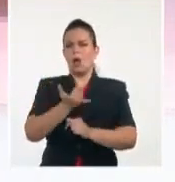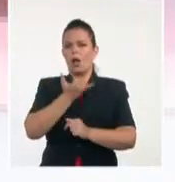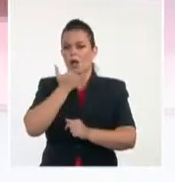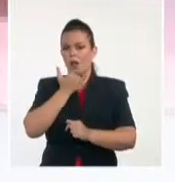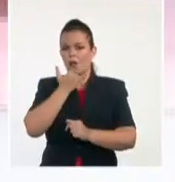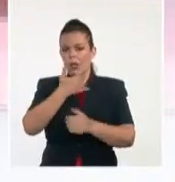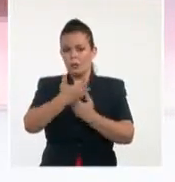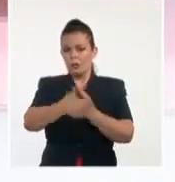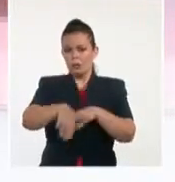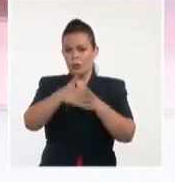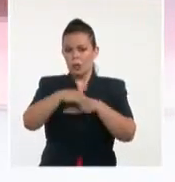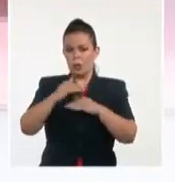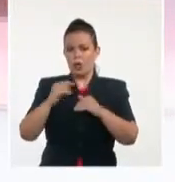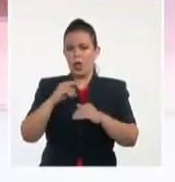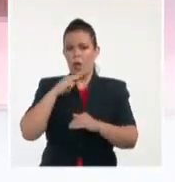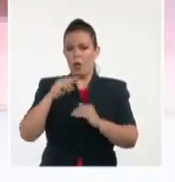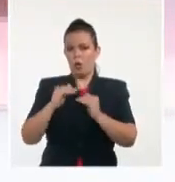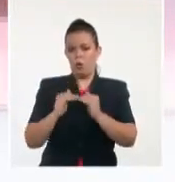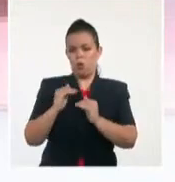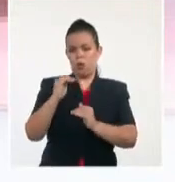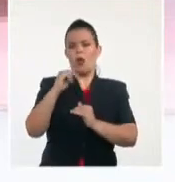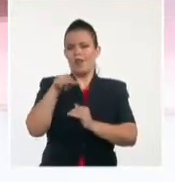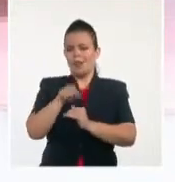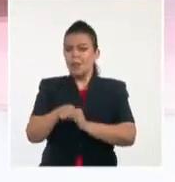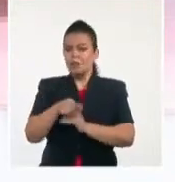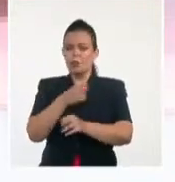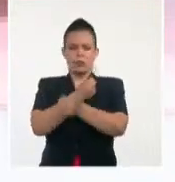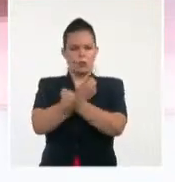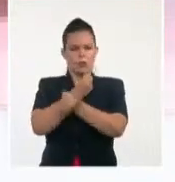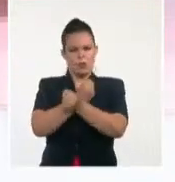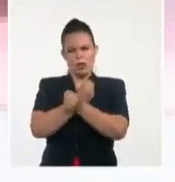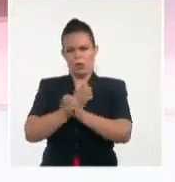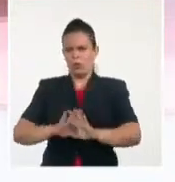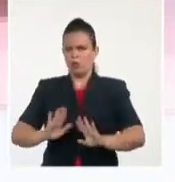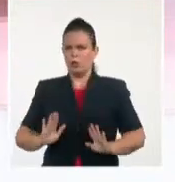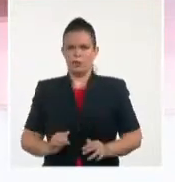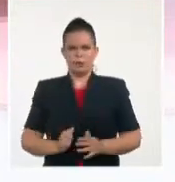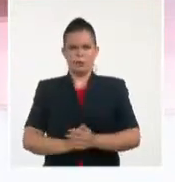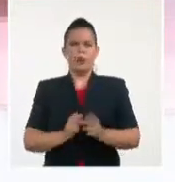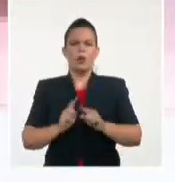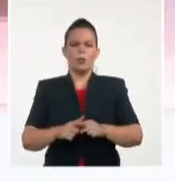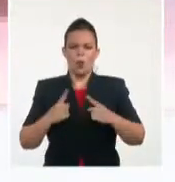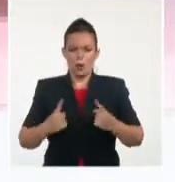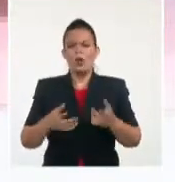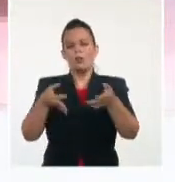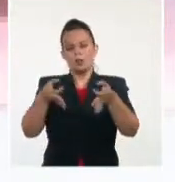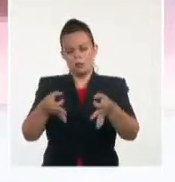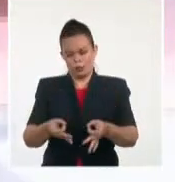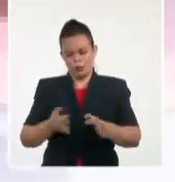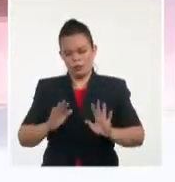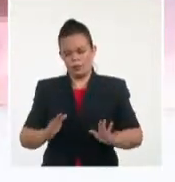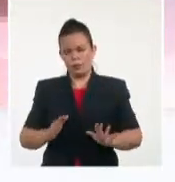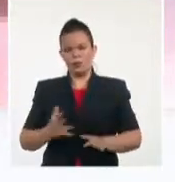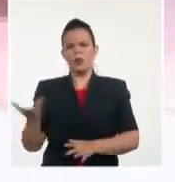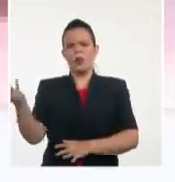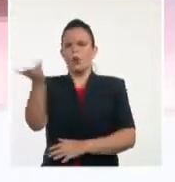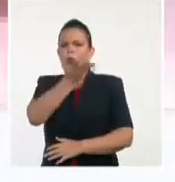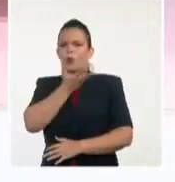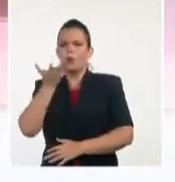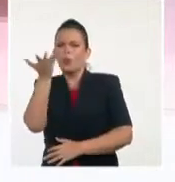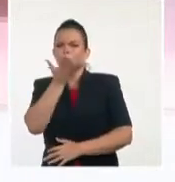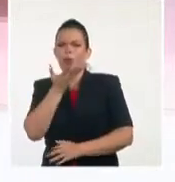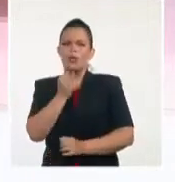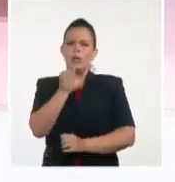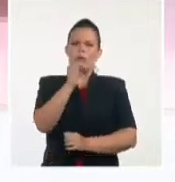esta tormenta tropical Elsa. Porque es cierto que dio vientos entre 60 a